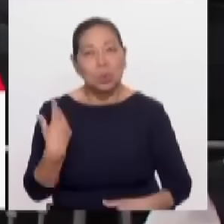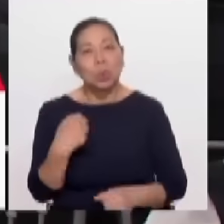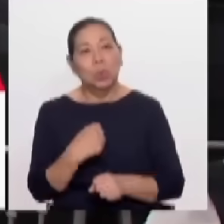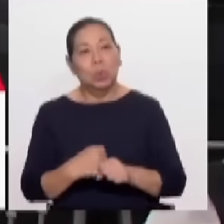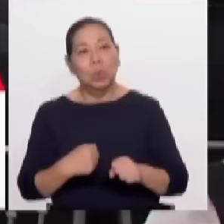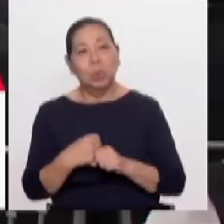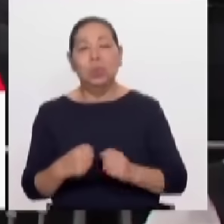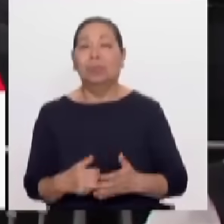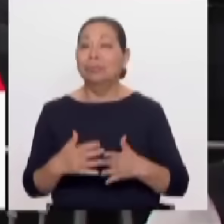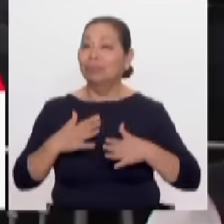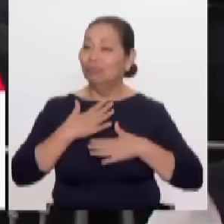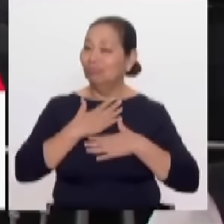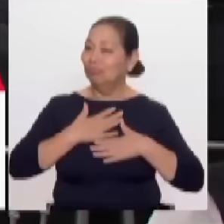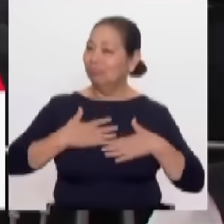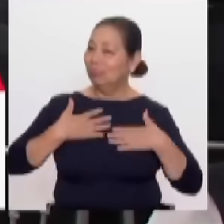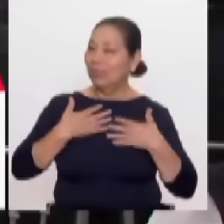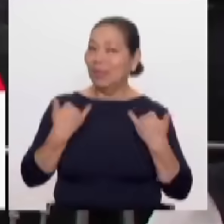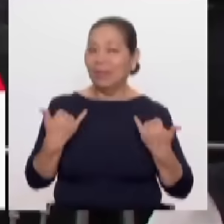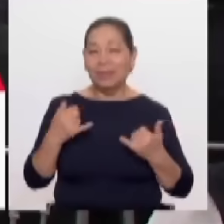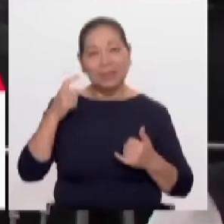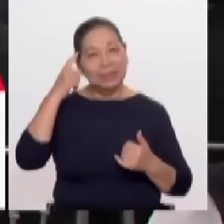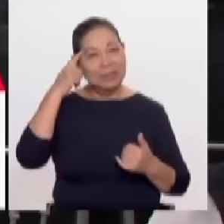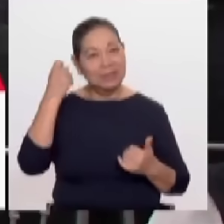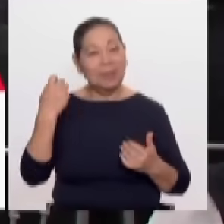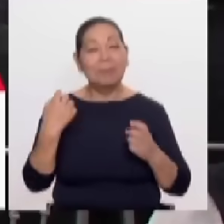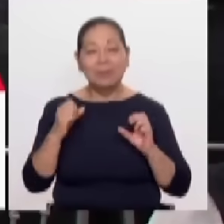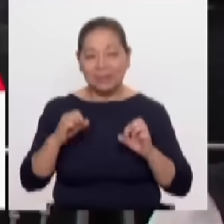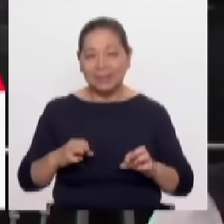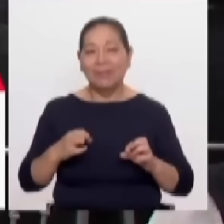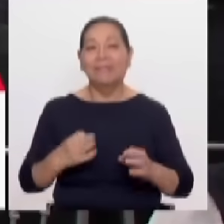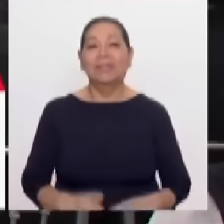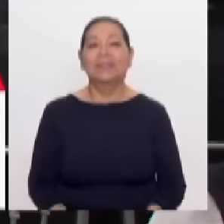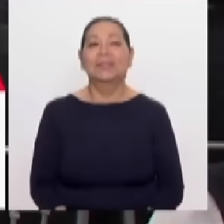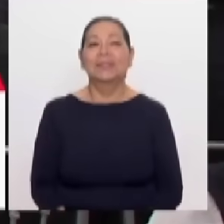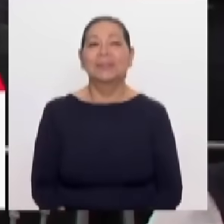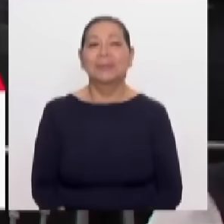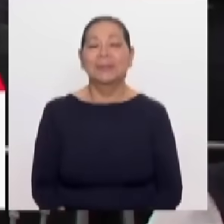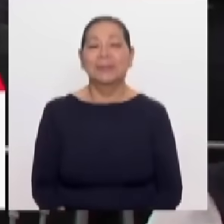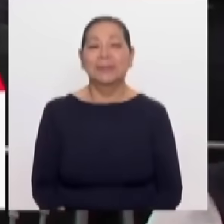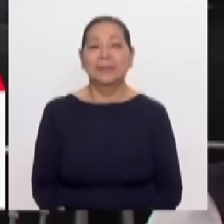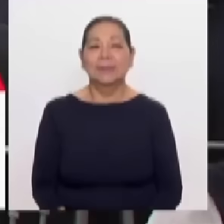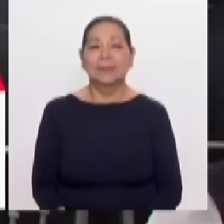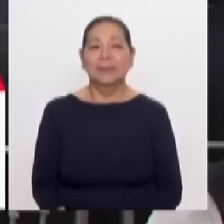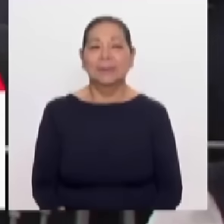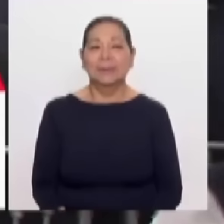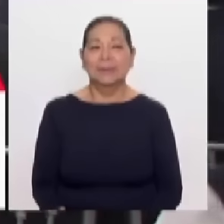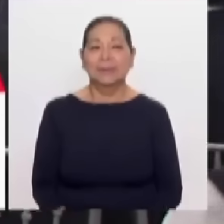sacrificio, alegría. Este sueño es hecho realidad.